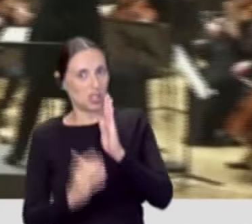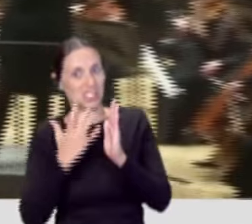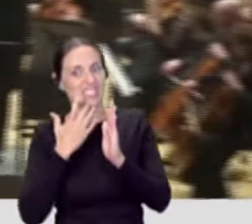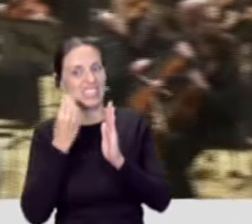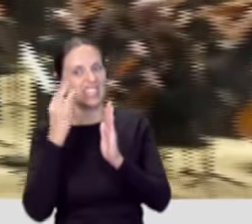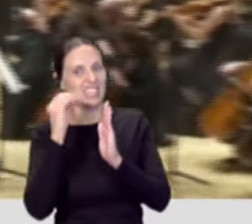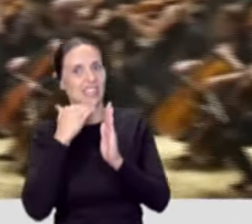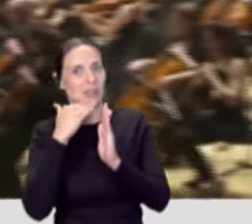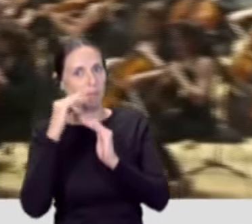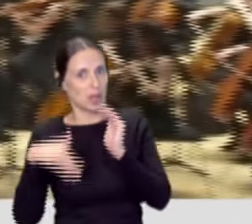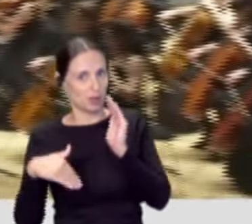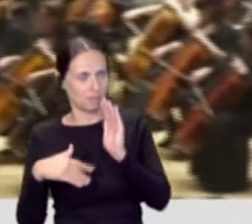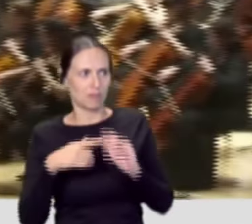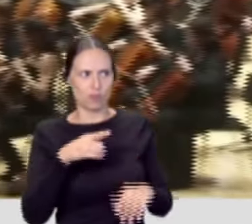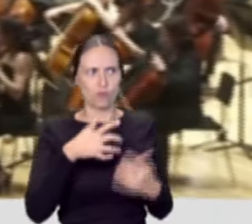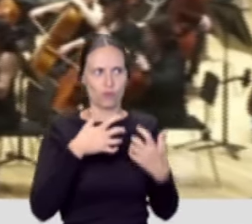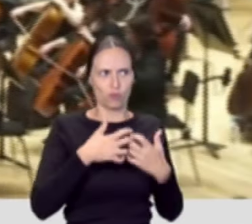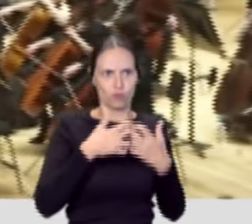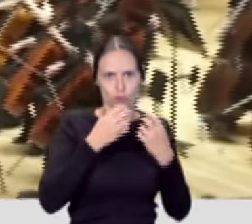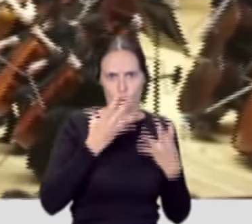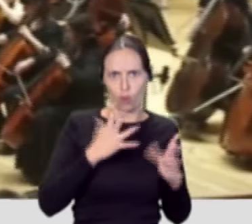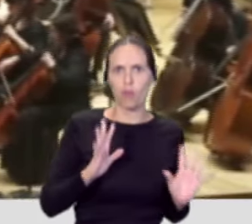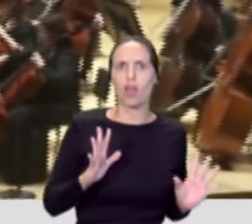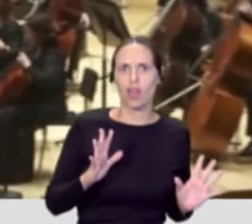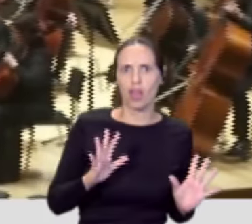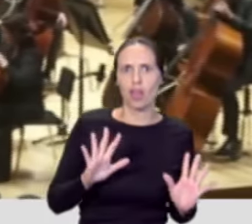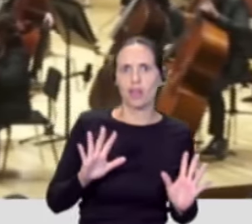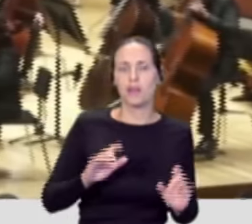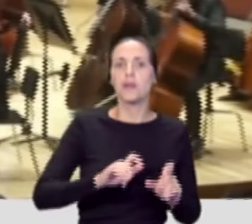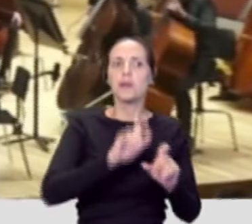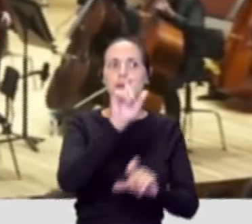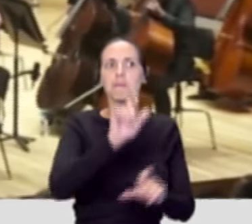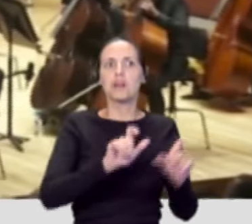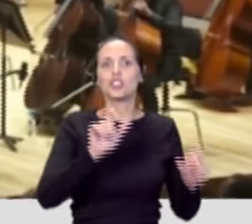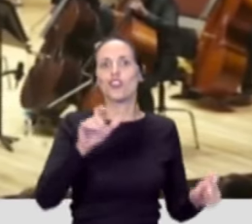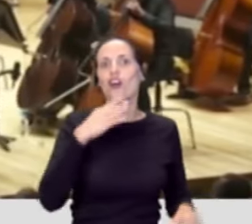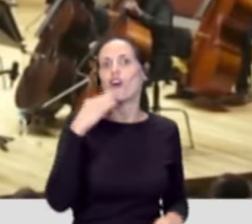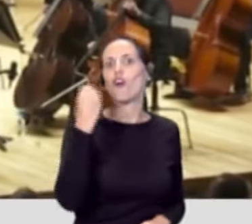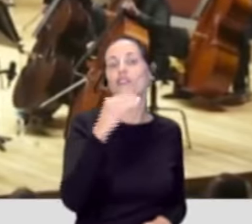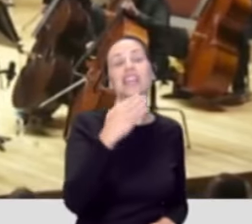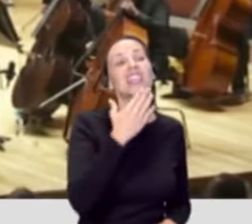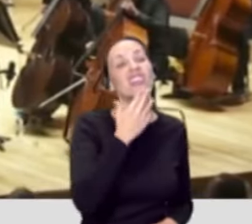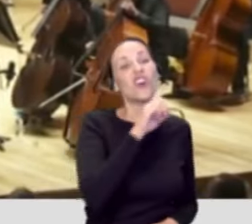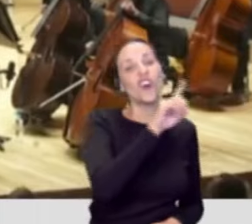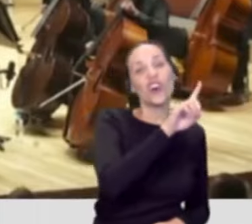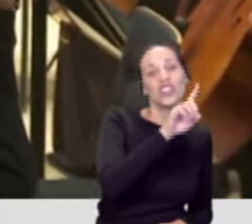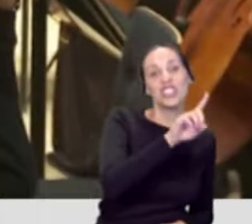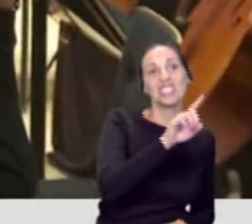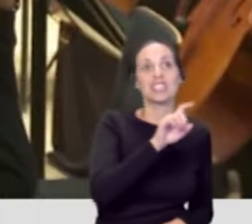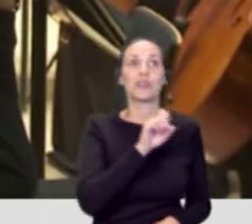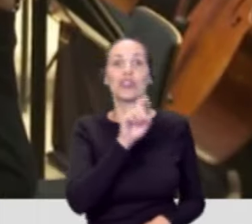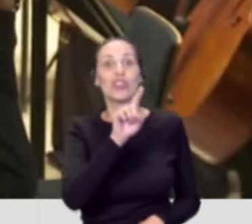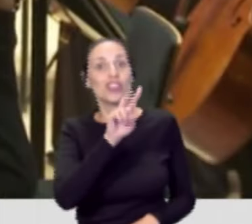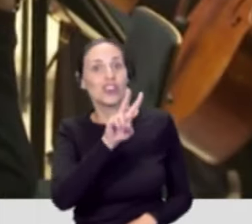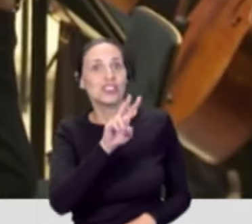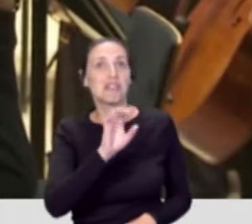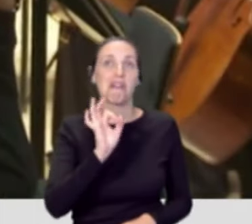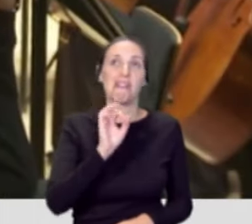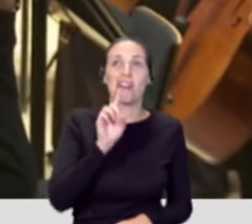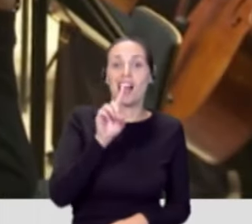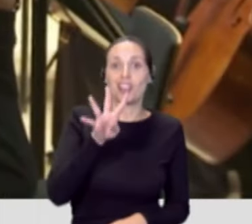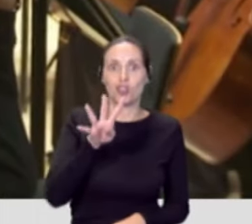nos ilusiona mucho ver llegar a personas, a chicos de 11, 12, 14 años para comprar